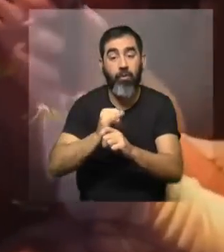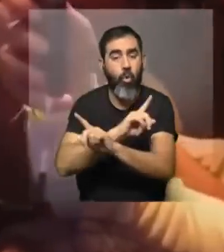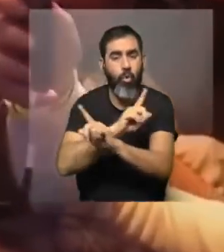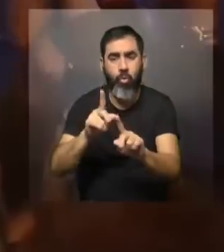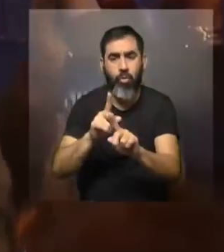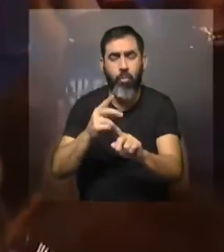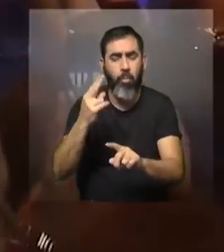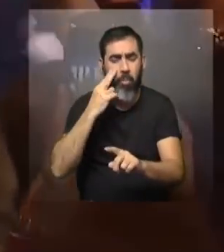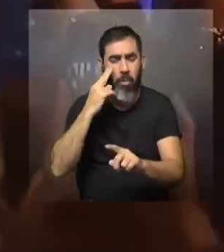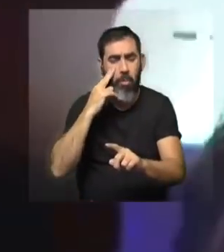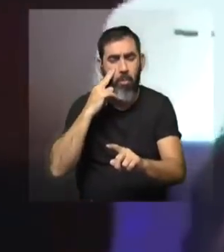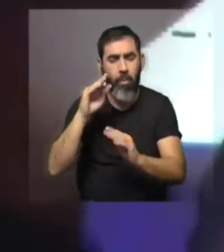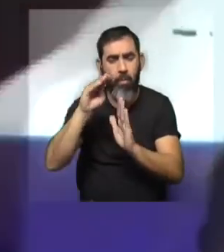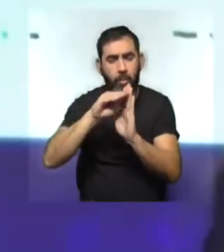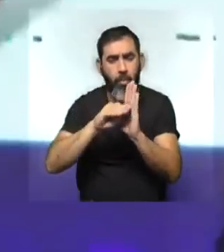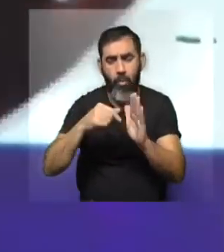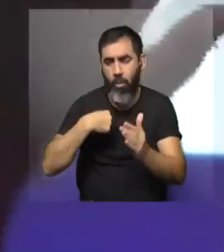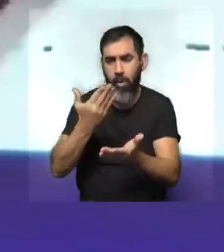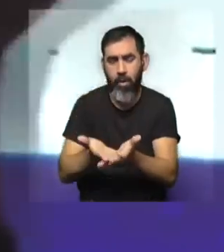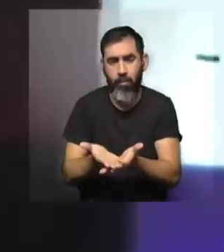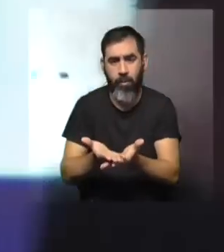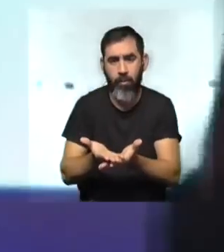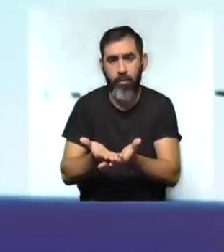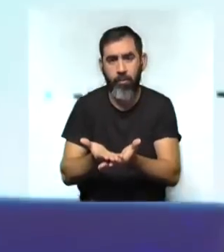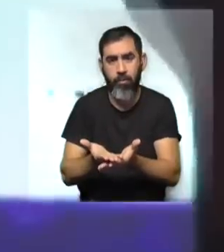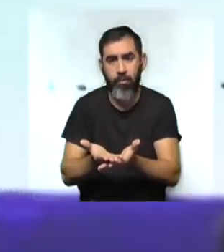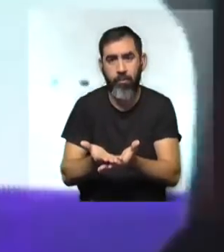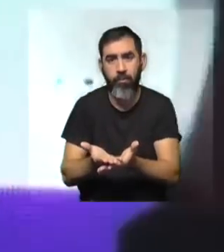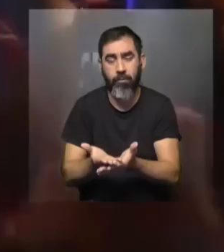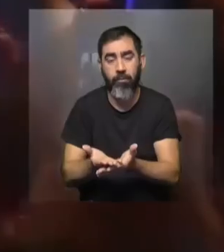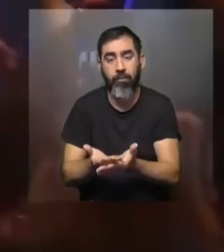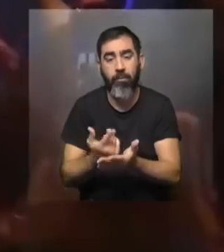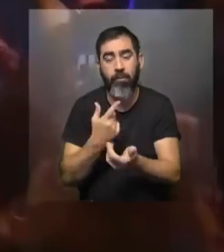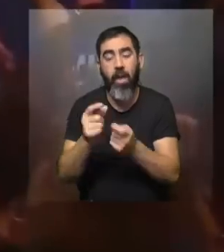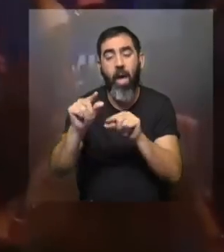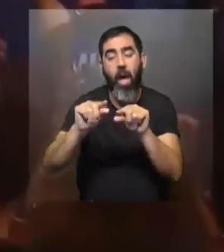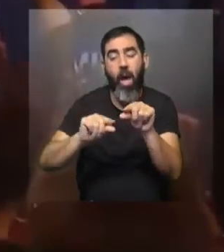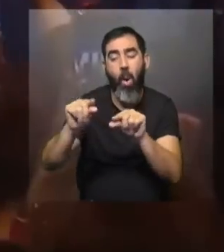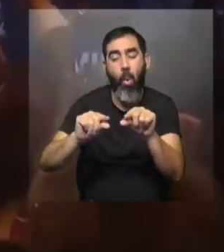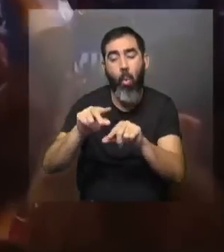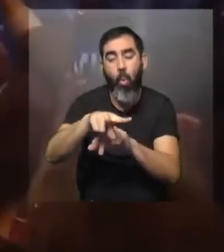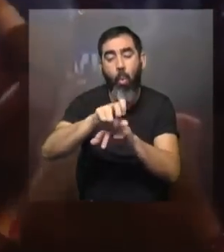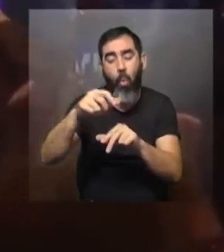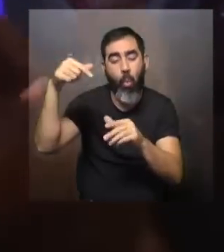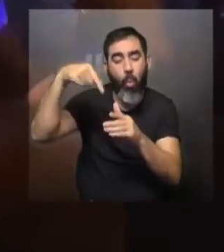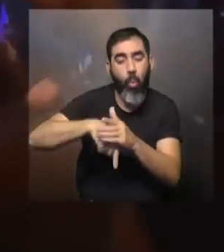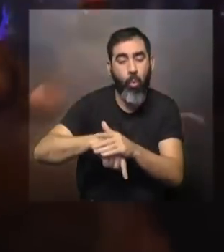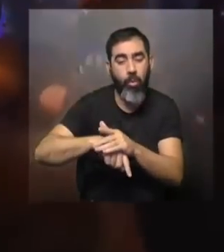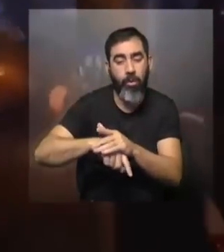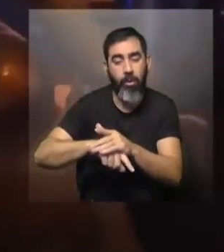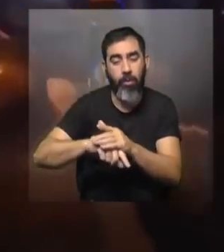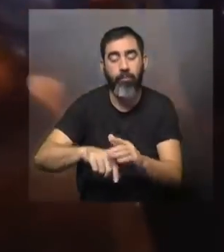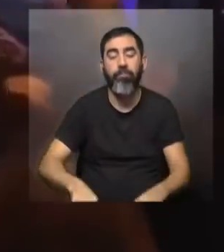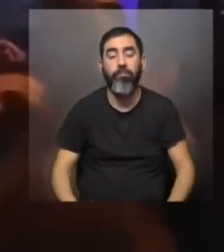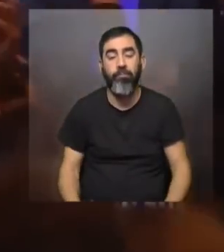debería tener problemas con el programa que plantean agregando que el suyo es un ajuste fiscal mucho más profundo que el que plantea el organismo